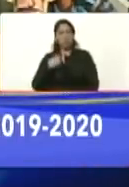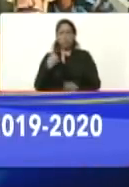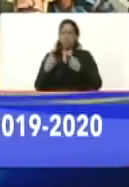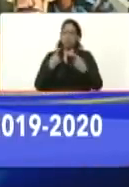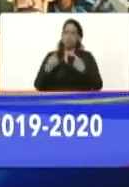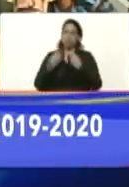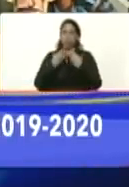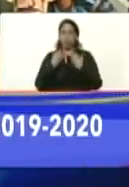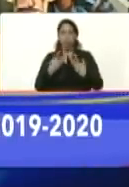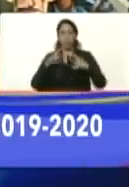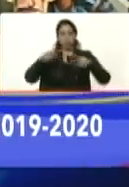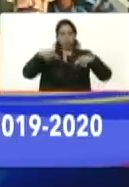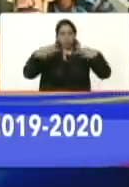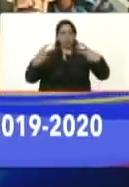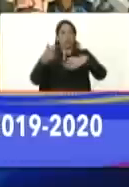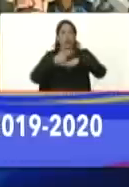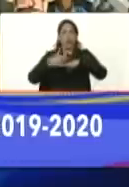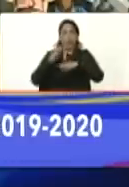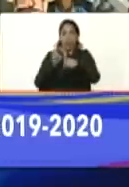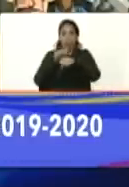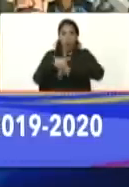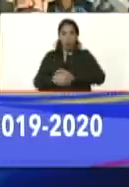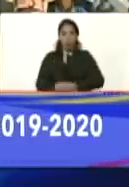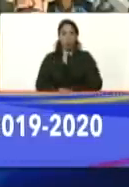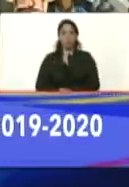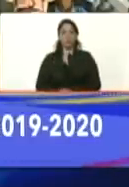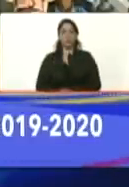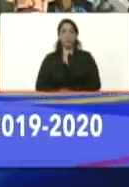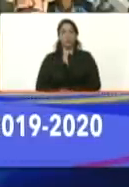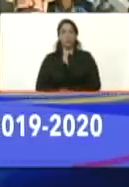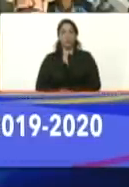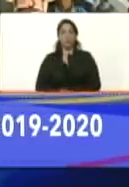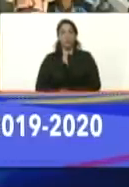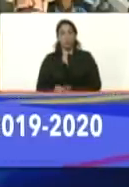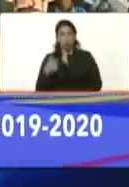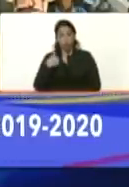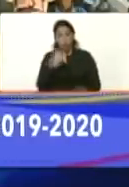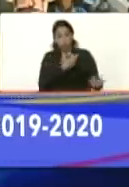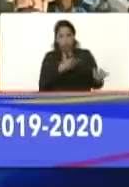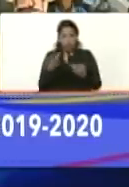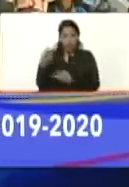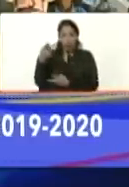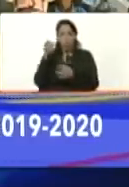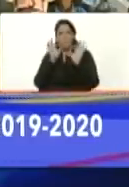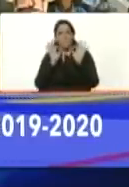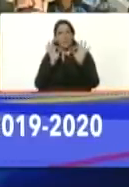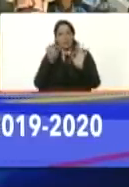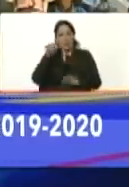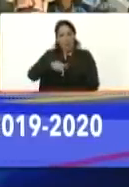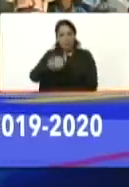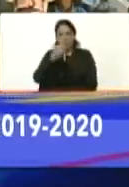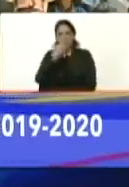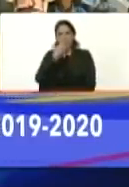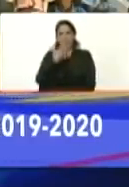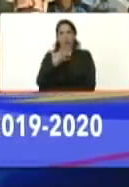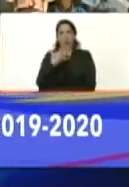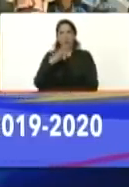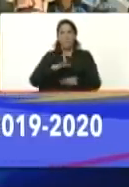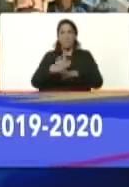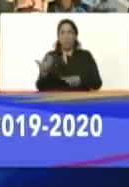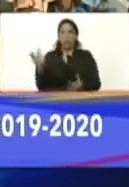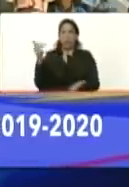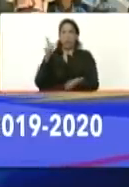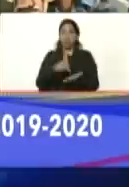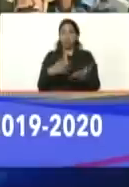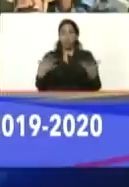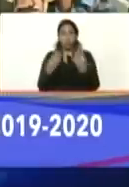buenas obras con el gobernador héctor rodríguez que lo tengo de invitado especial acá en el palacio miraflores porque yo viene llegando